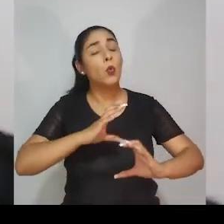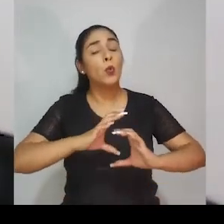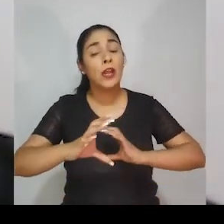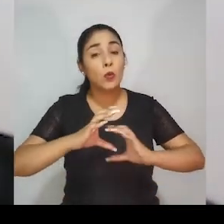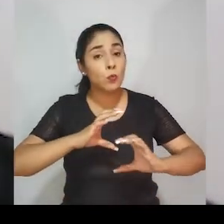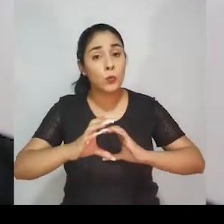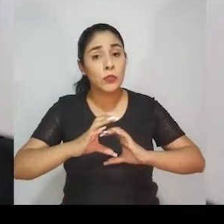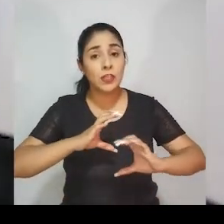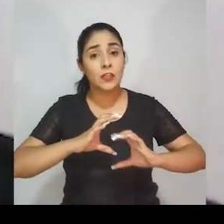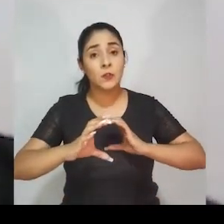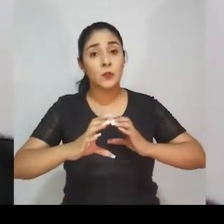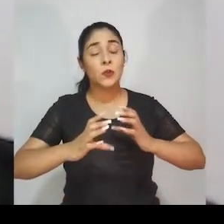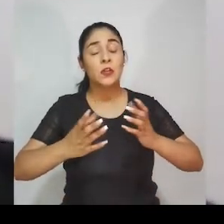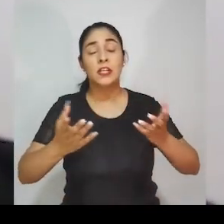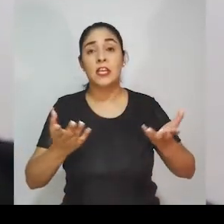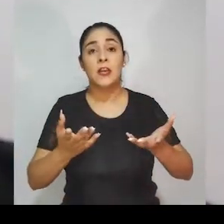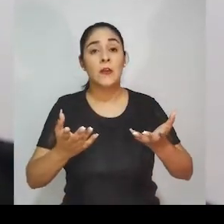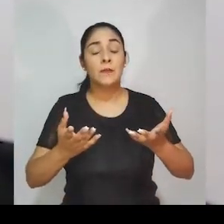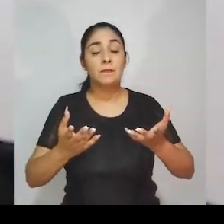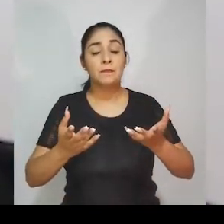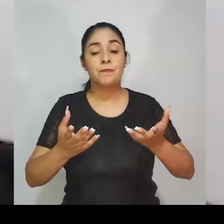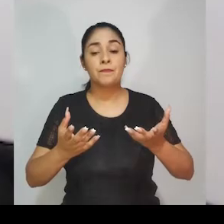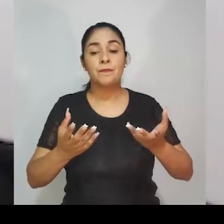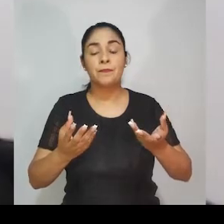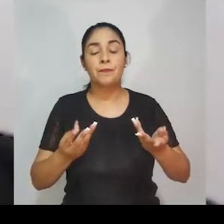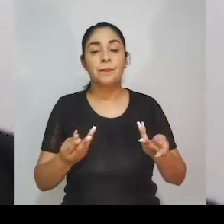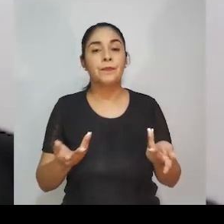comunicación que sea